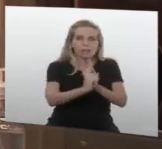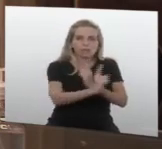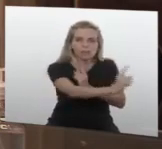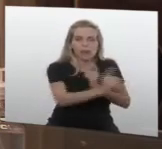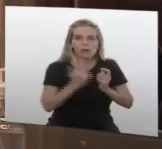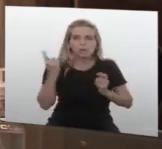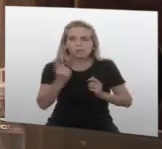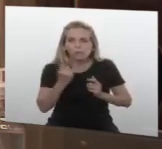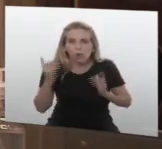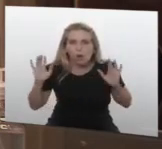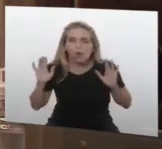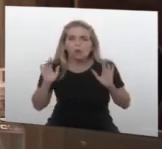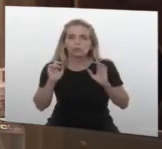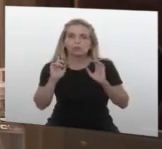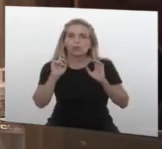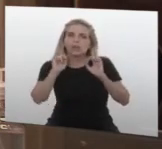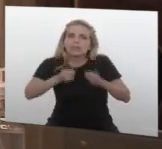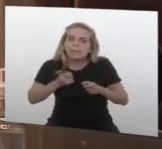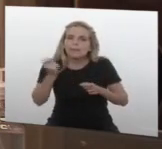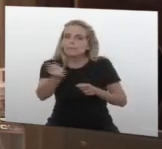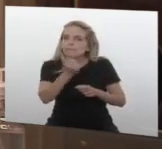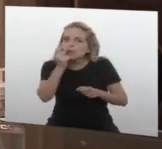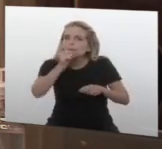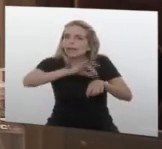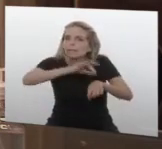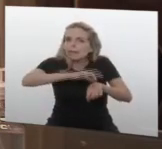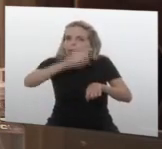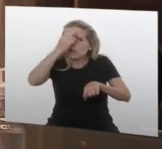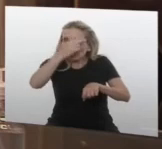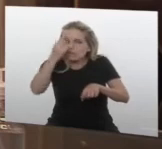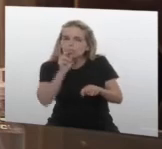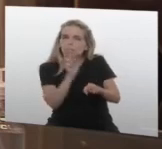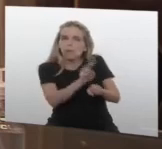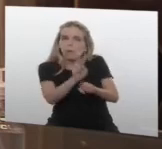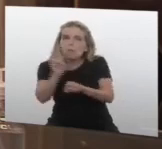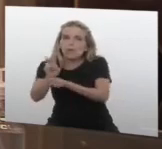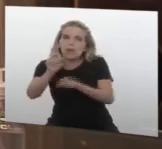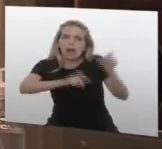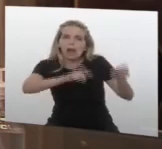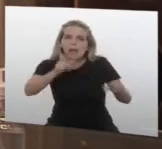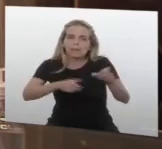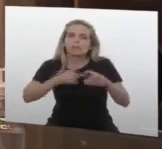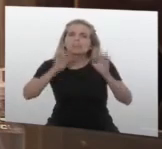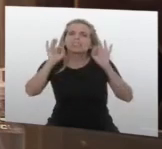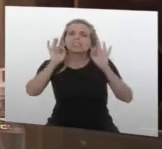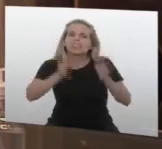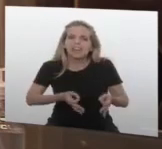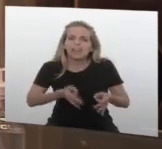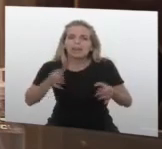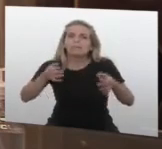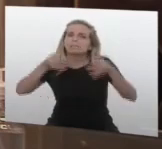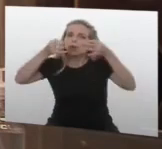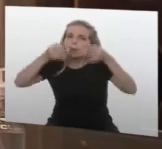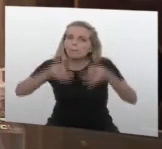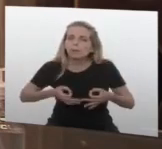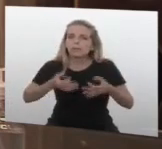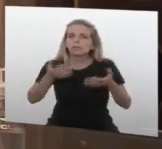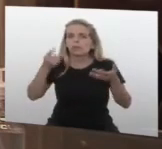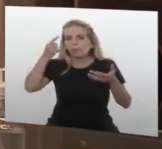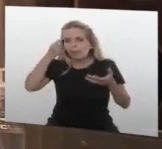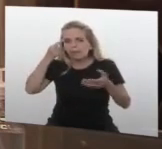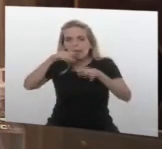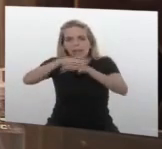argentinos. Entonces, está siendo muy estricto con su tono habitual y su forma